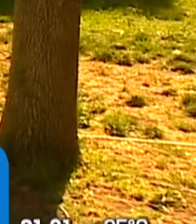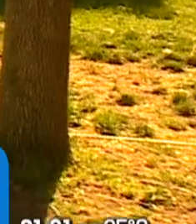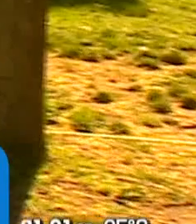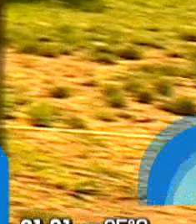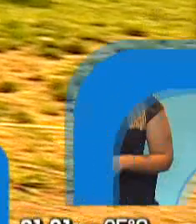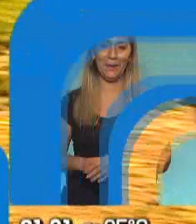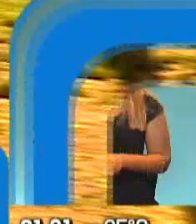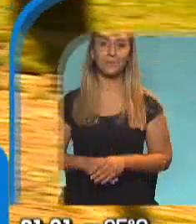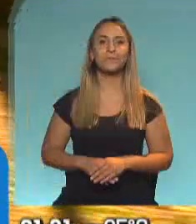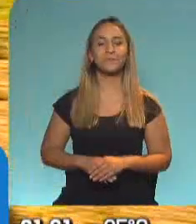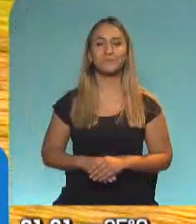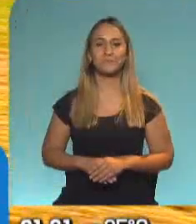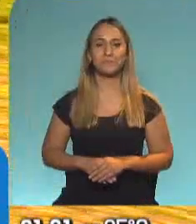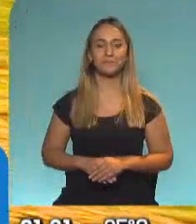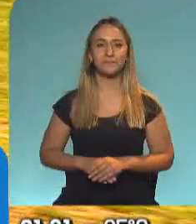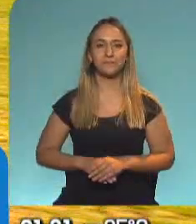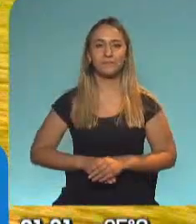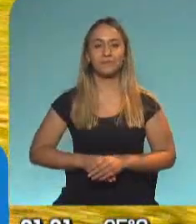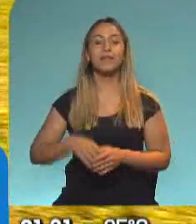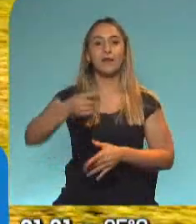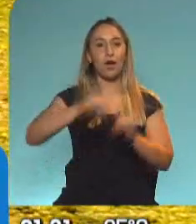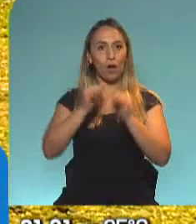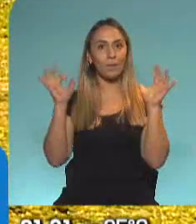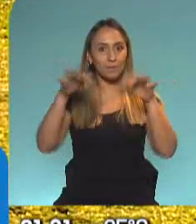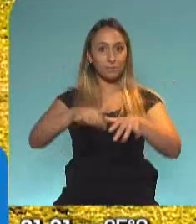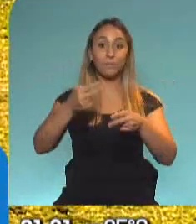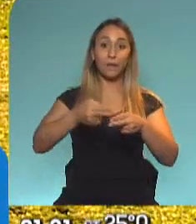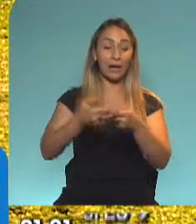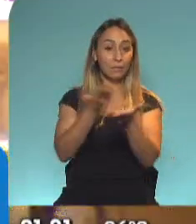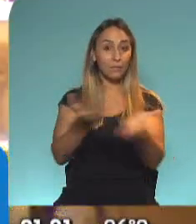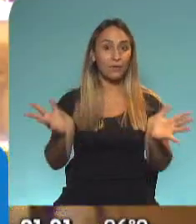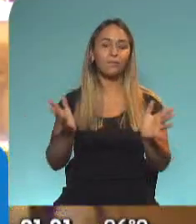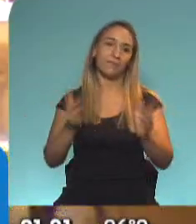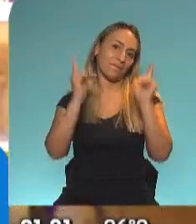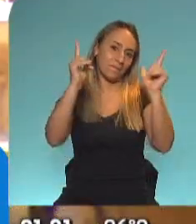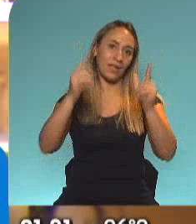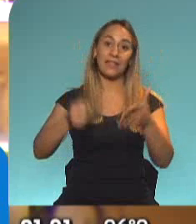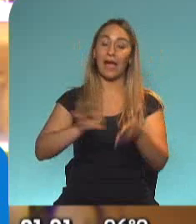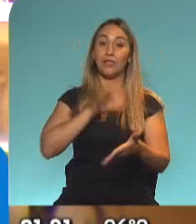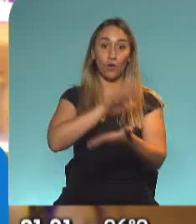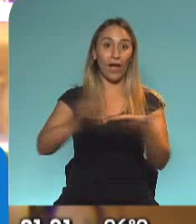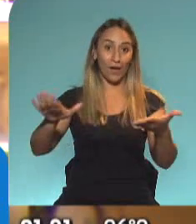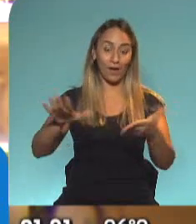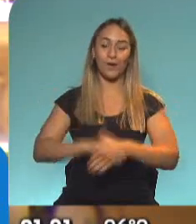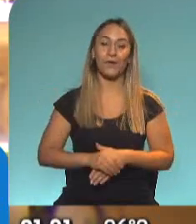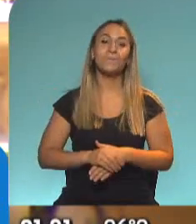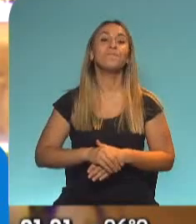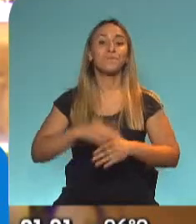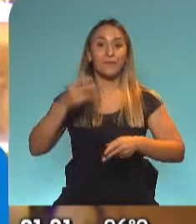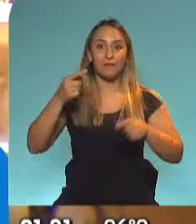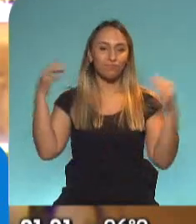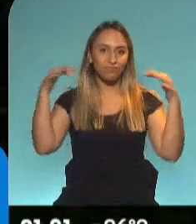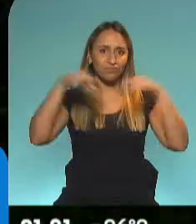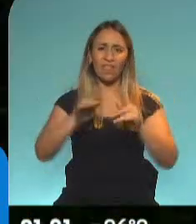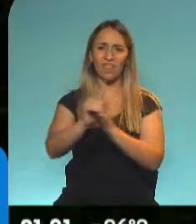distintos espacios públicos para celebrar el Año Nuevo. Los encuentros masivos se prolongaron hasta la mañana sin distancia